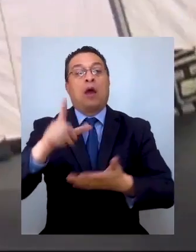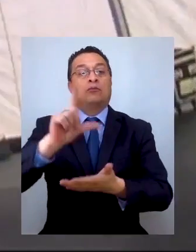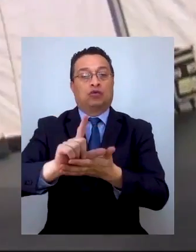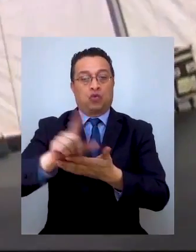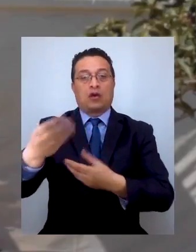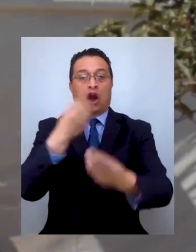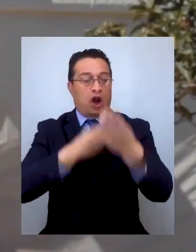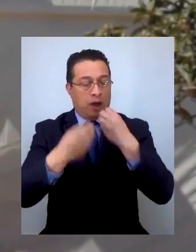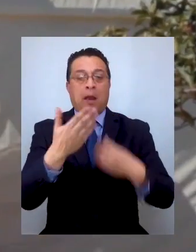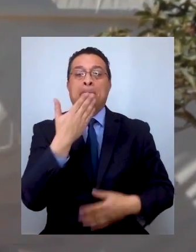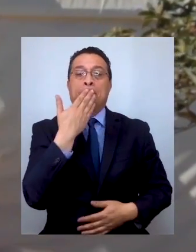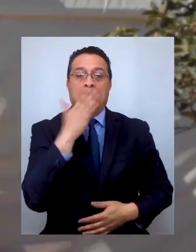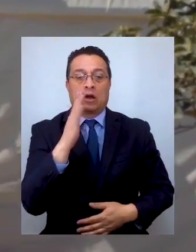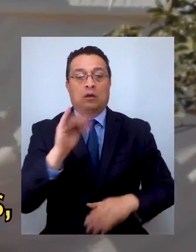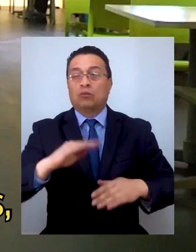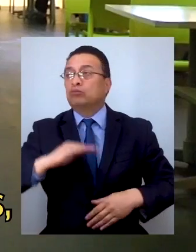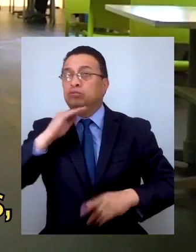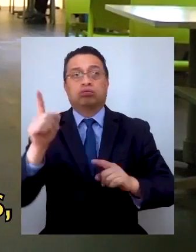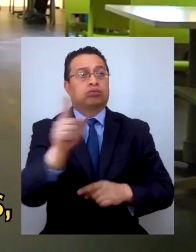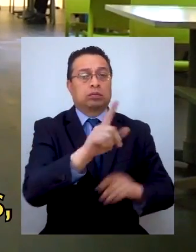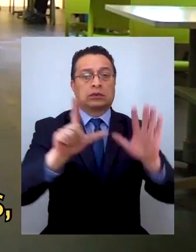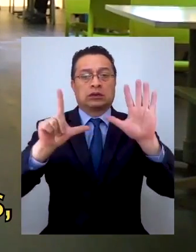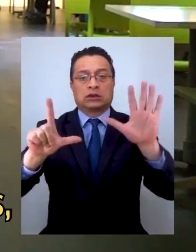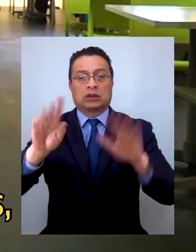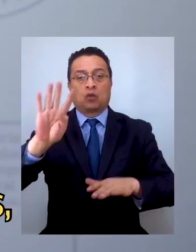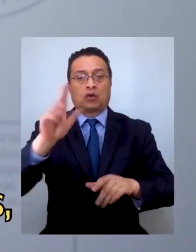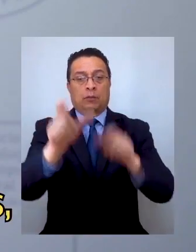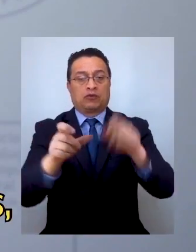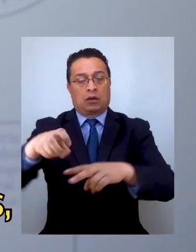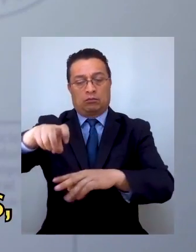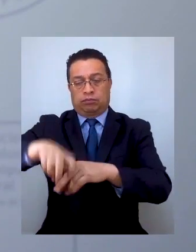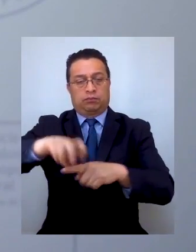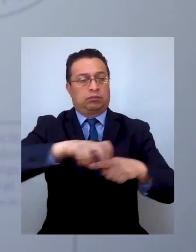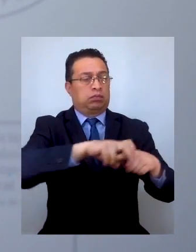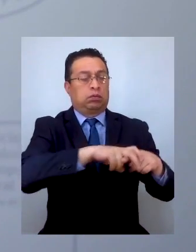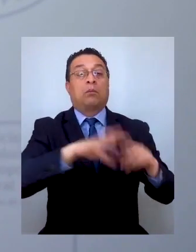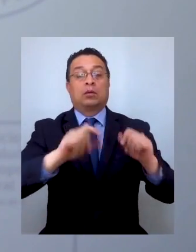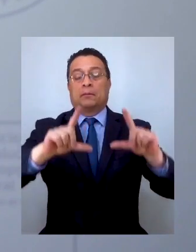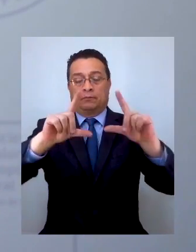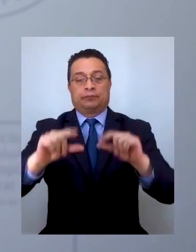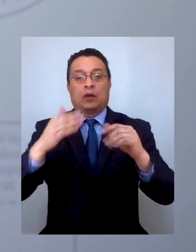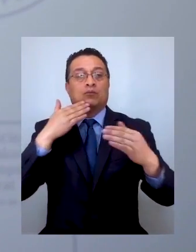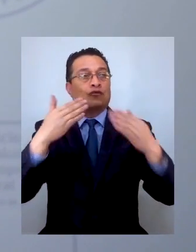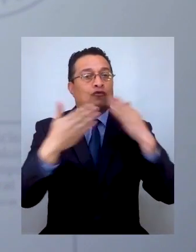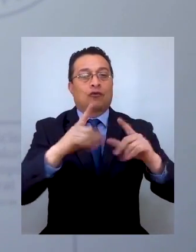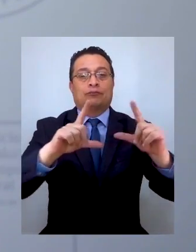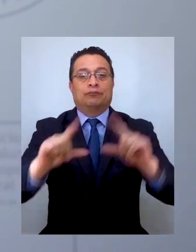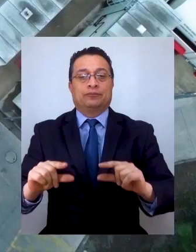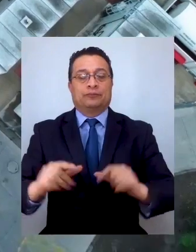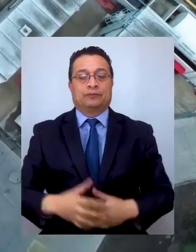condiciones del lugar donde los funcionarios comen, con capacidad para 74 personas sentadas, lo que ha permitido disminuir los